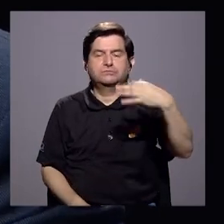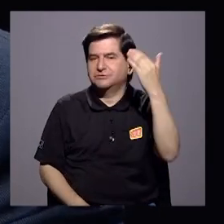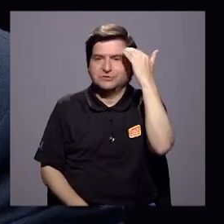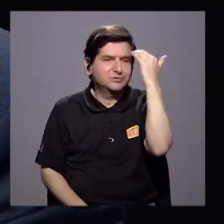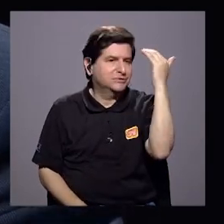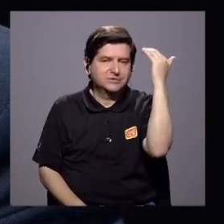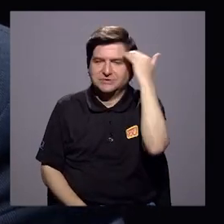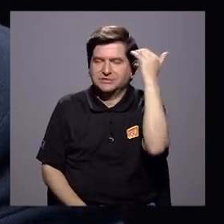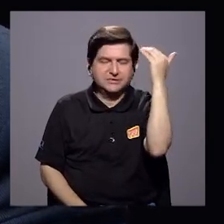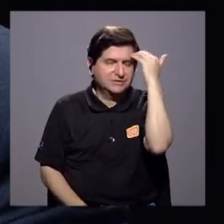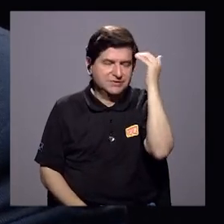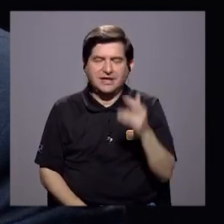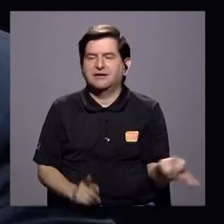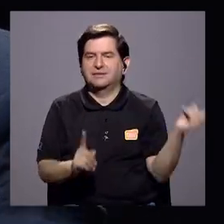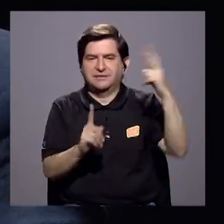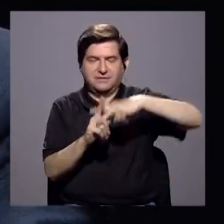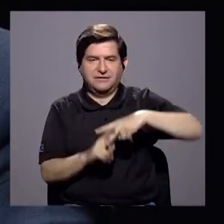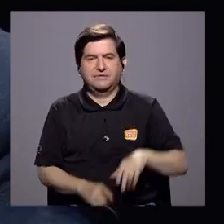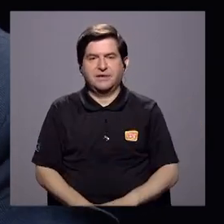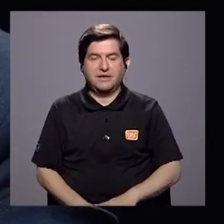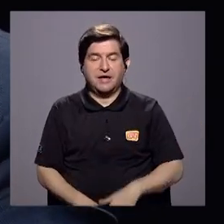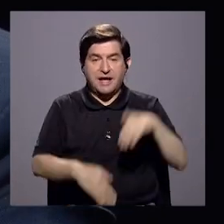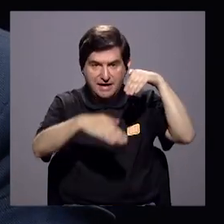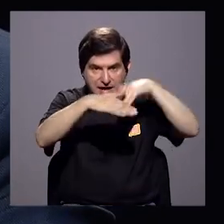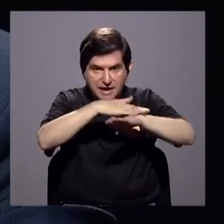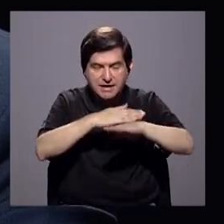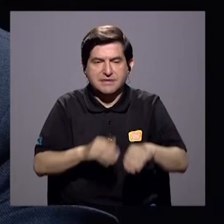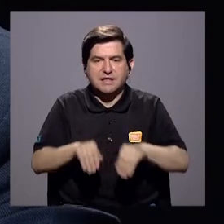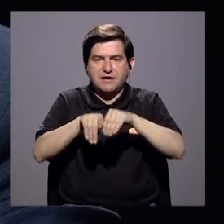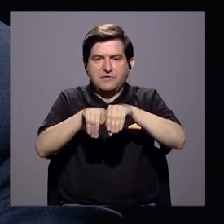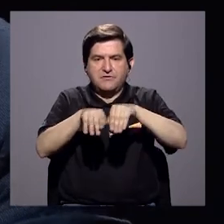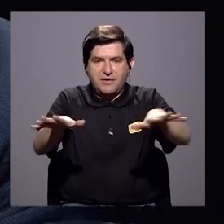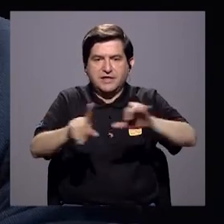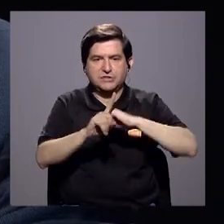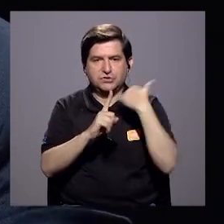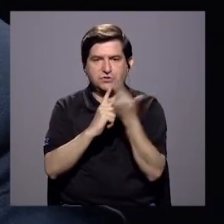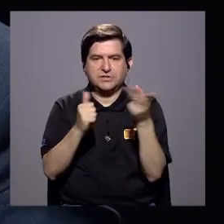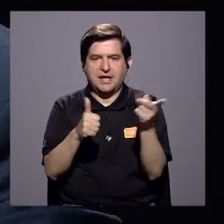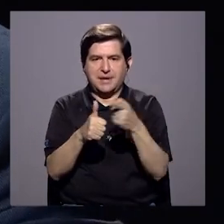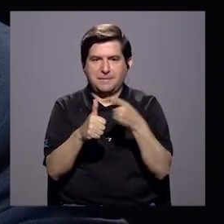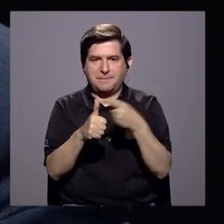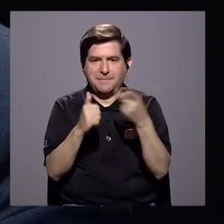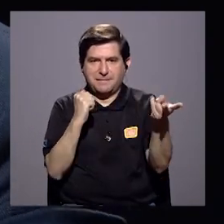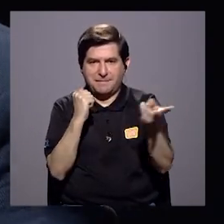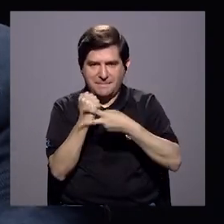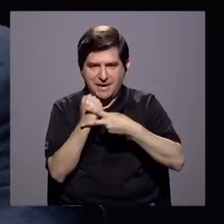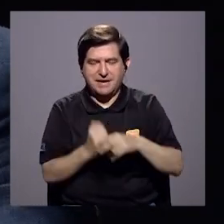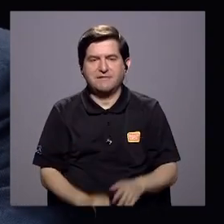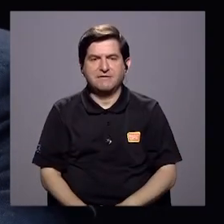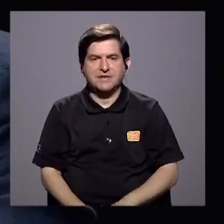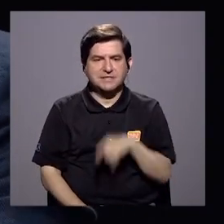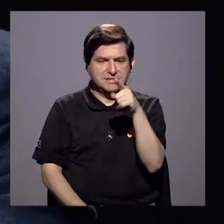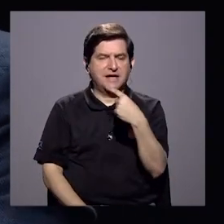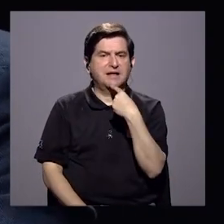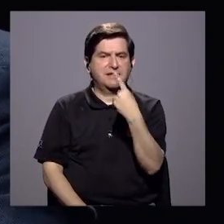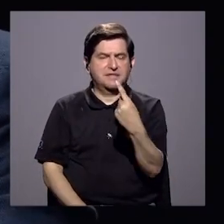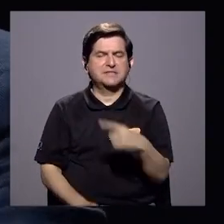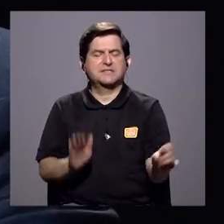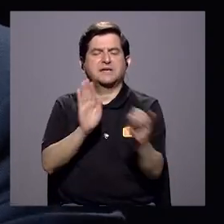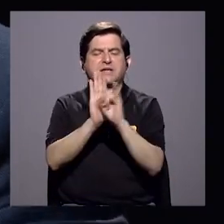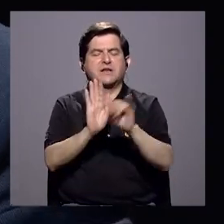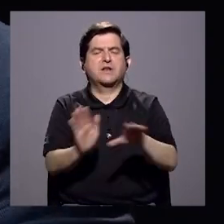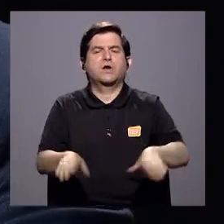conoció que está ejerciendo cada vez que ingresamos a una red social por primera vez ingresamos como vamos a como deseamos ser